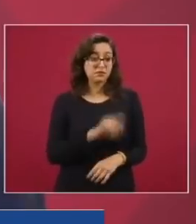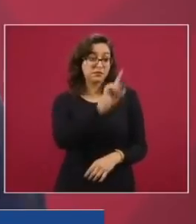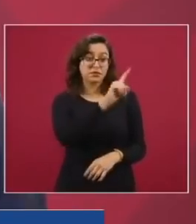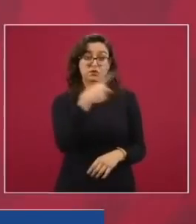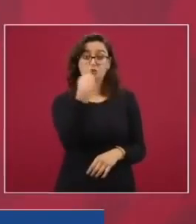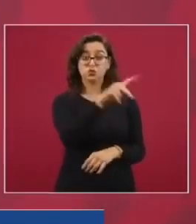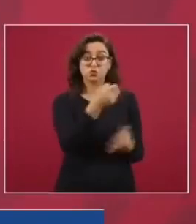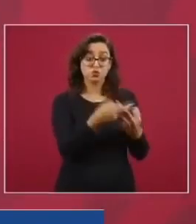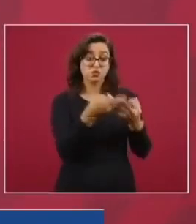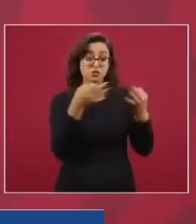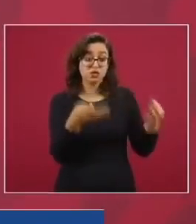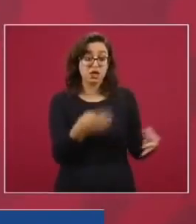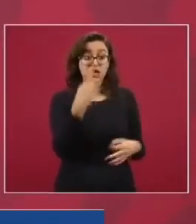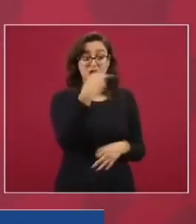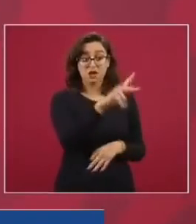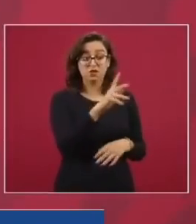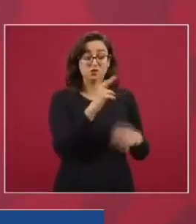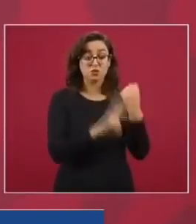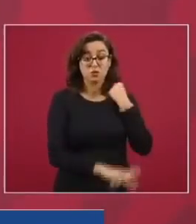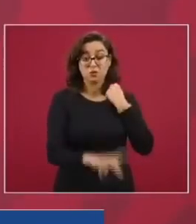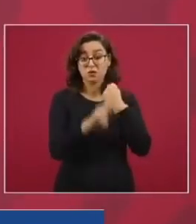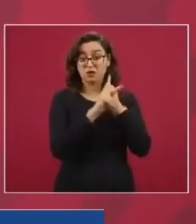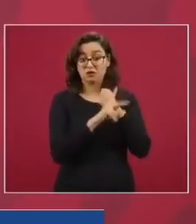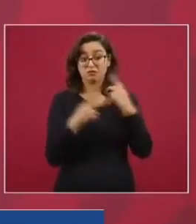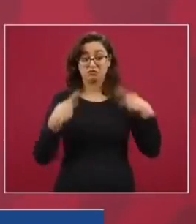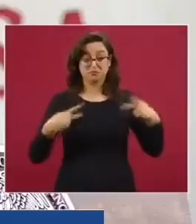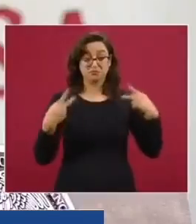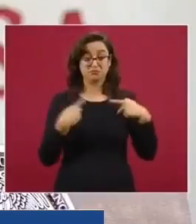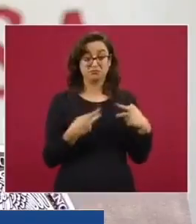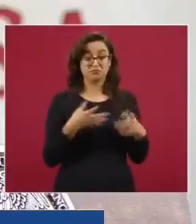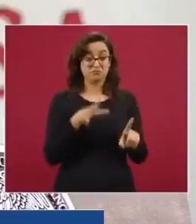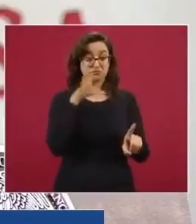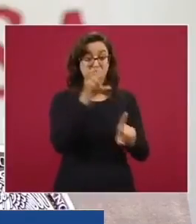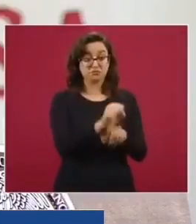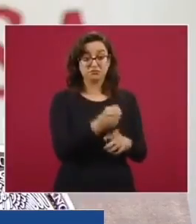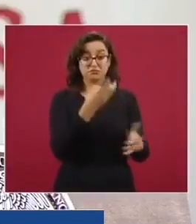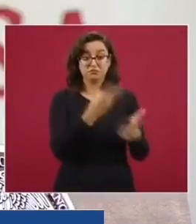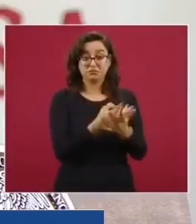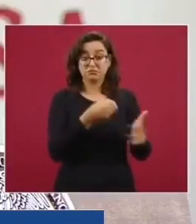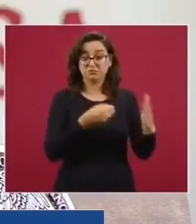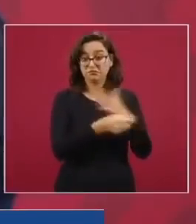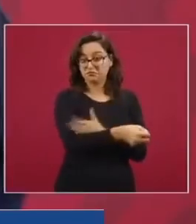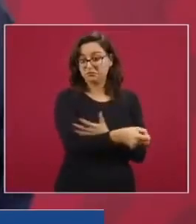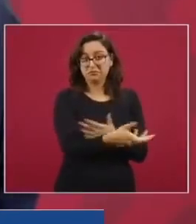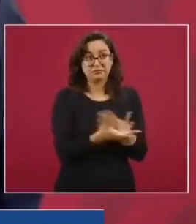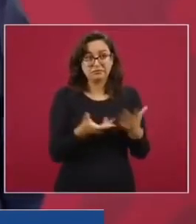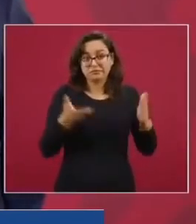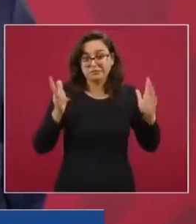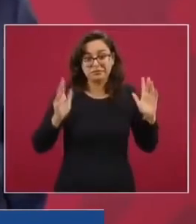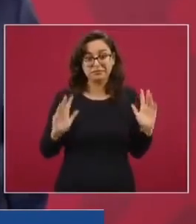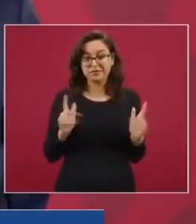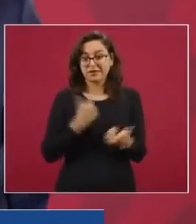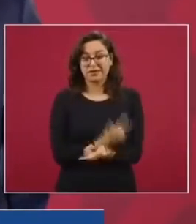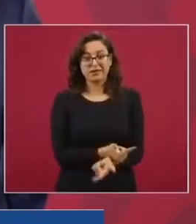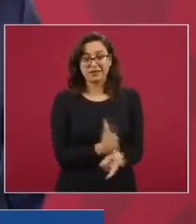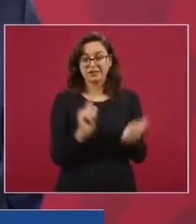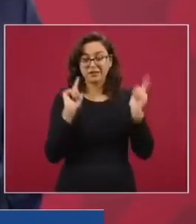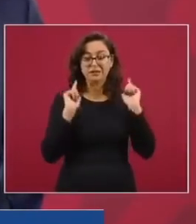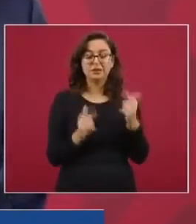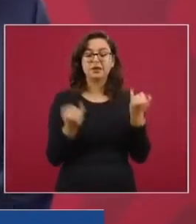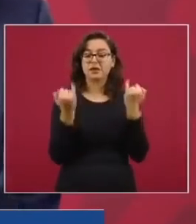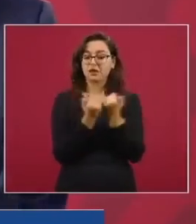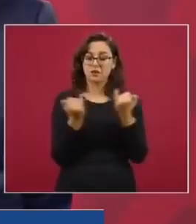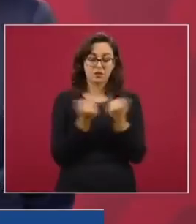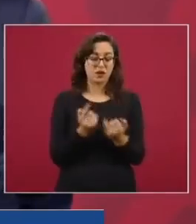una persona en su territorio. Lo mismo aplica